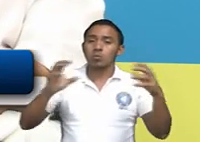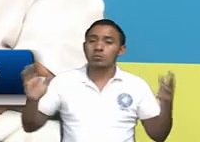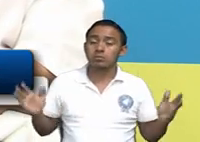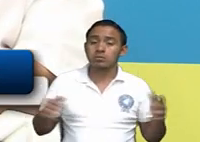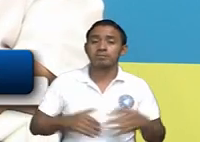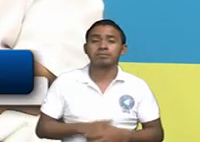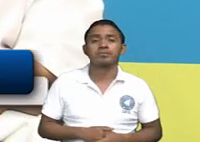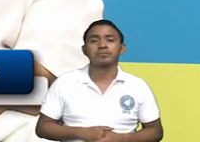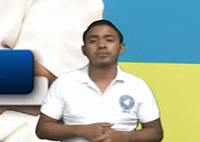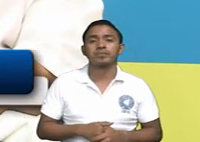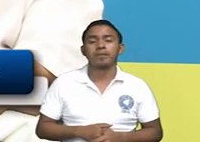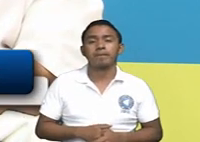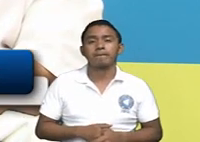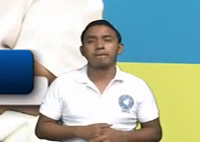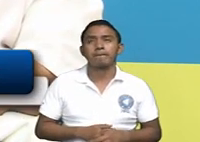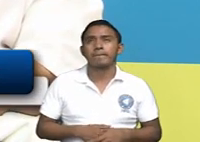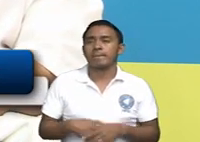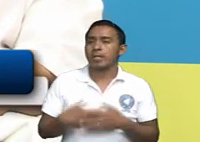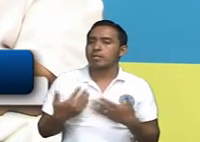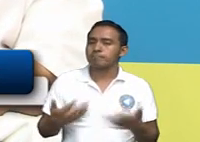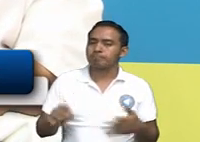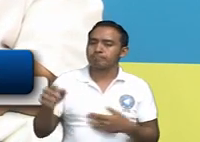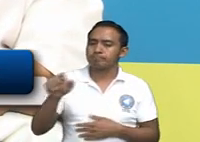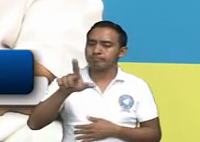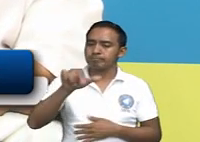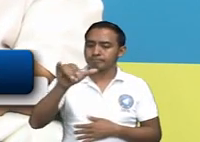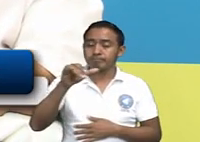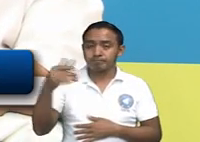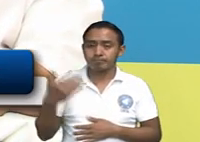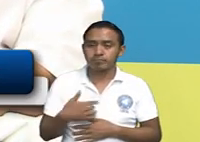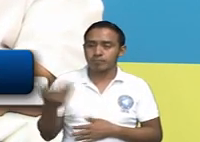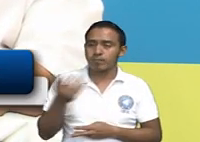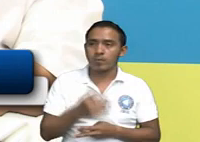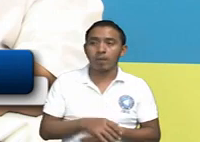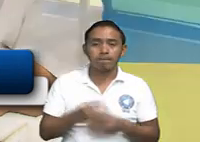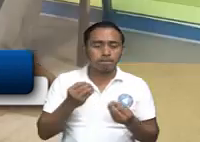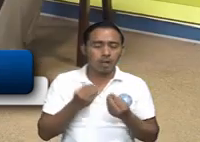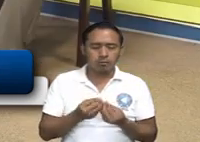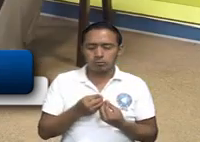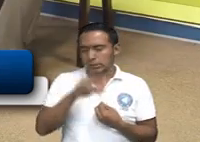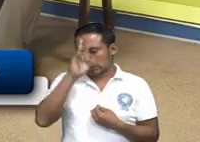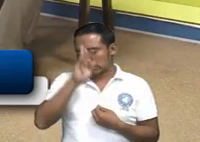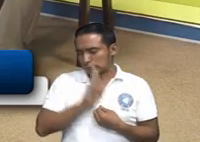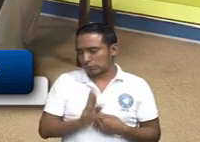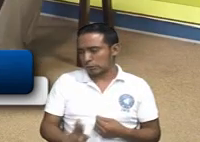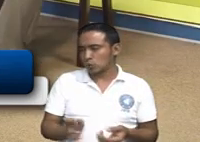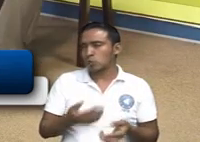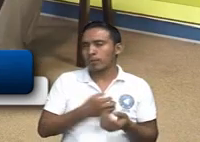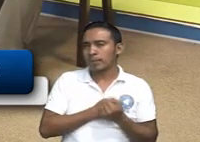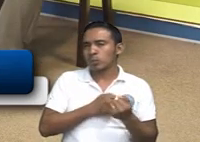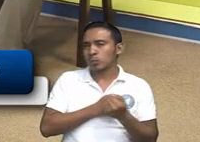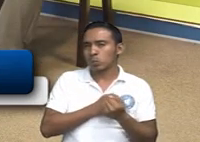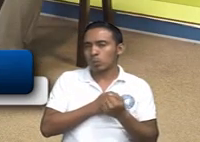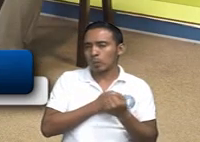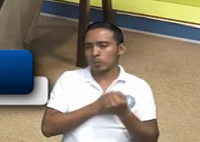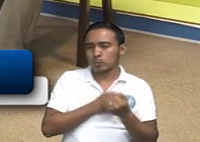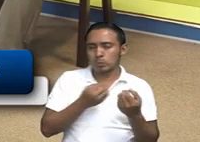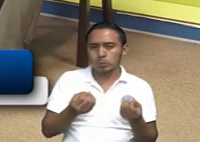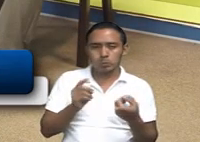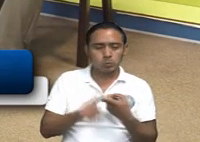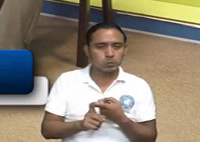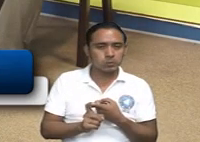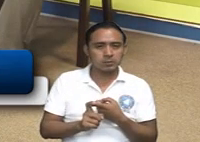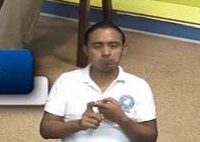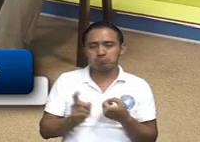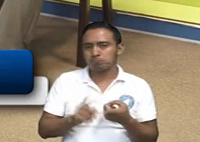ser. ¿Cómo lidiar, licenciada, por ejemplo, los padres que son muy religiosos, que están en alguna religión, ya